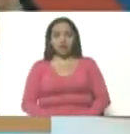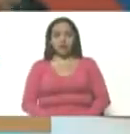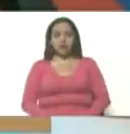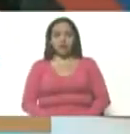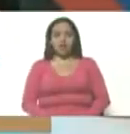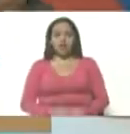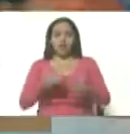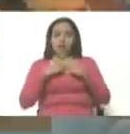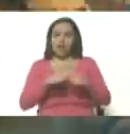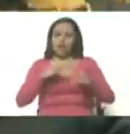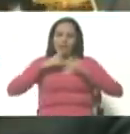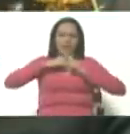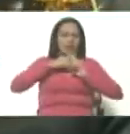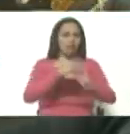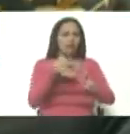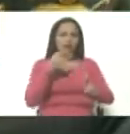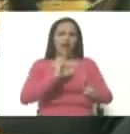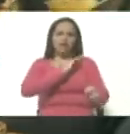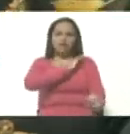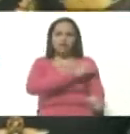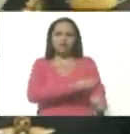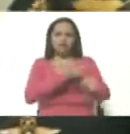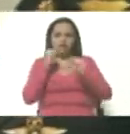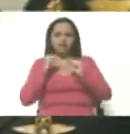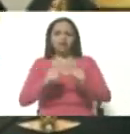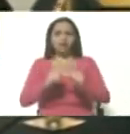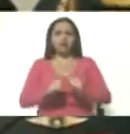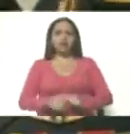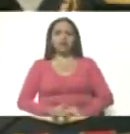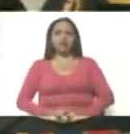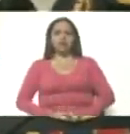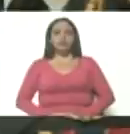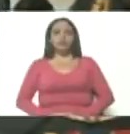sido contundentes. Y